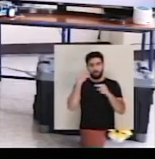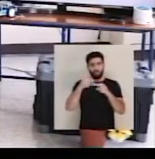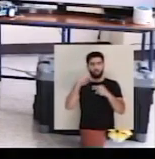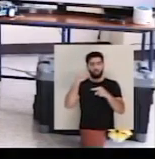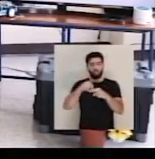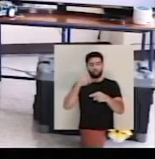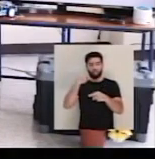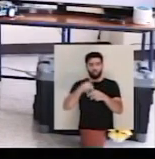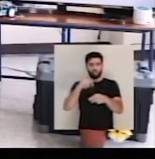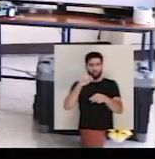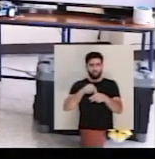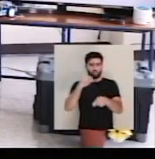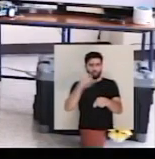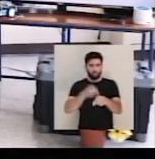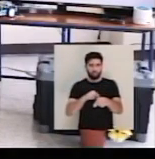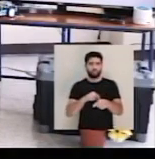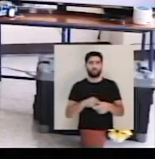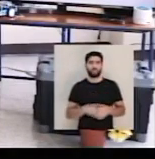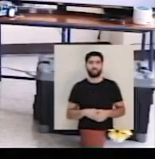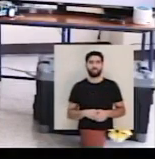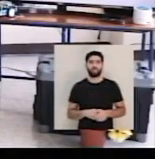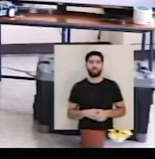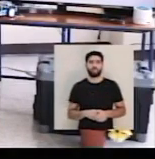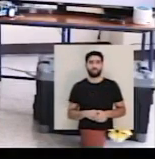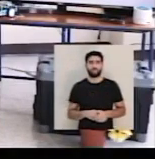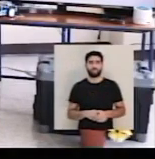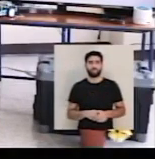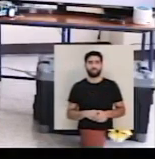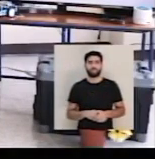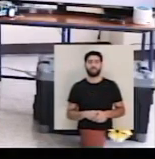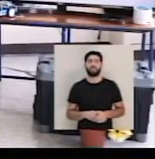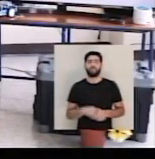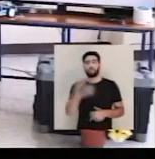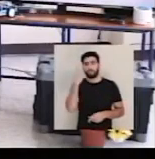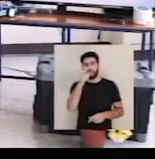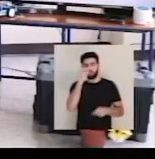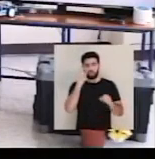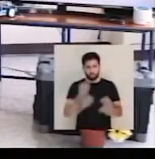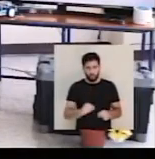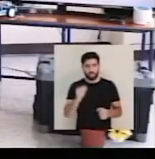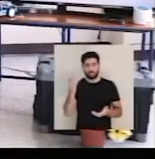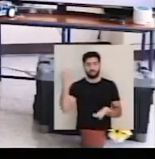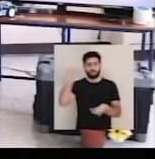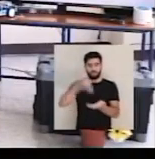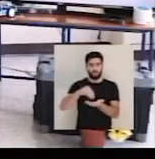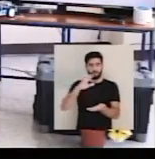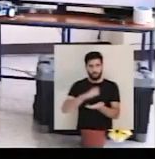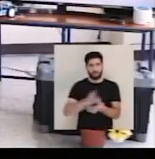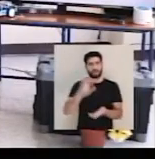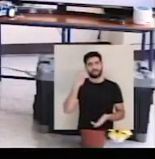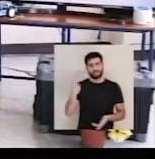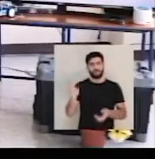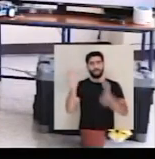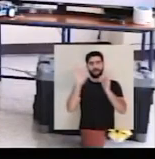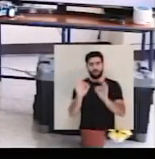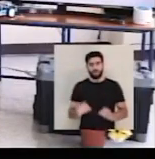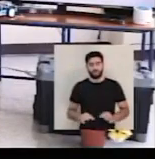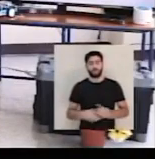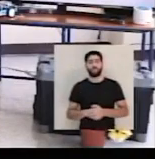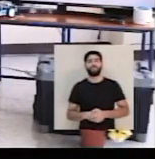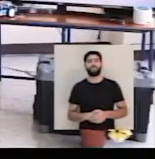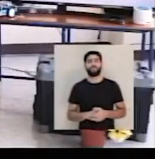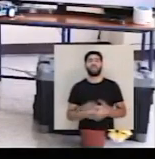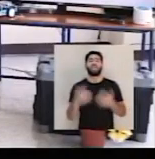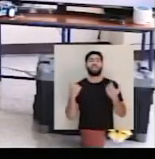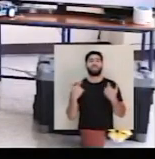punzón o lo que tengan con la ayuda de un adulto. Y lo vamos a colocar de esta manera. Bueno,